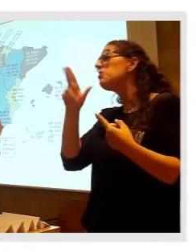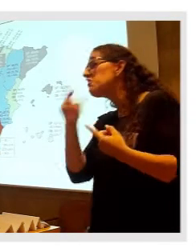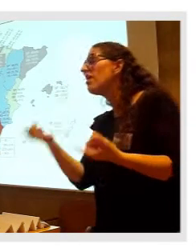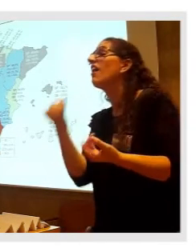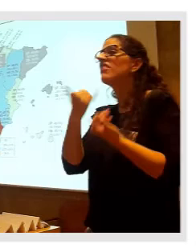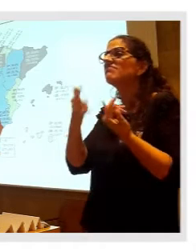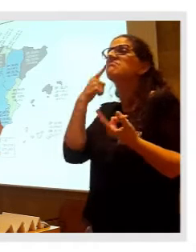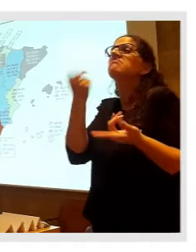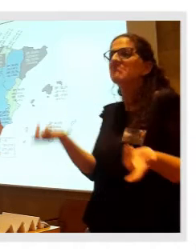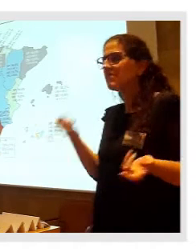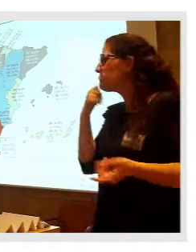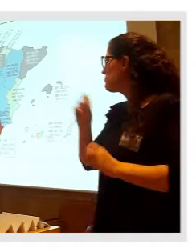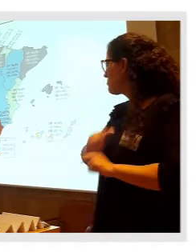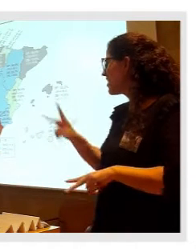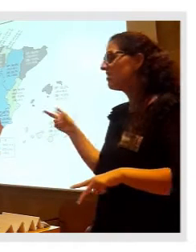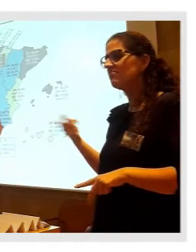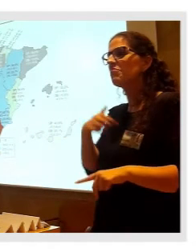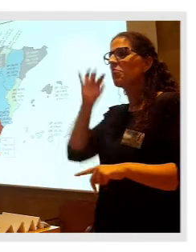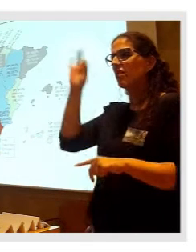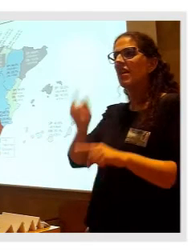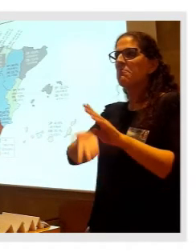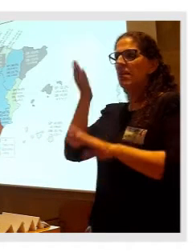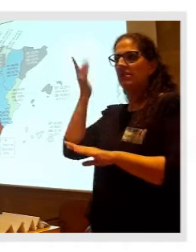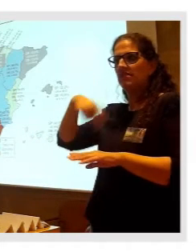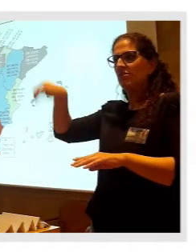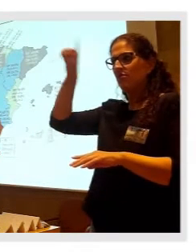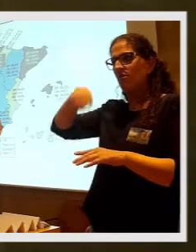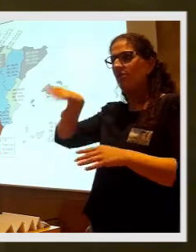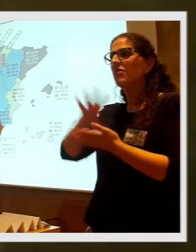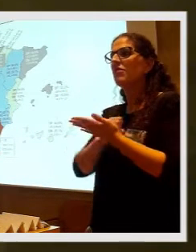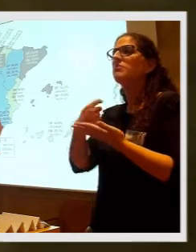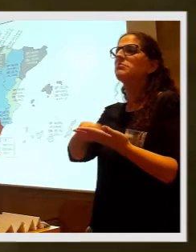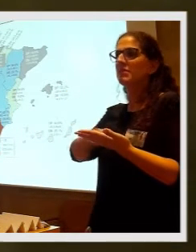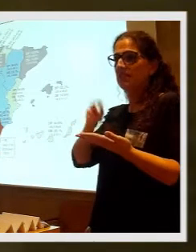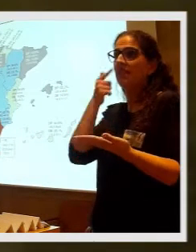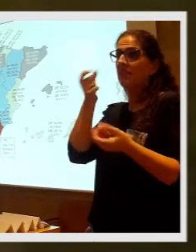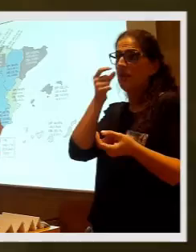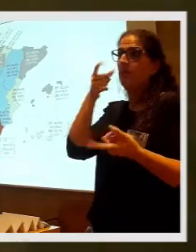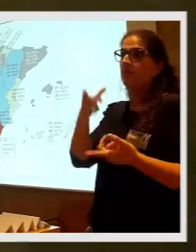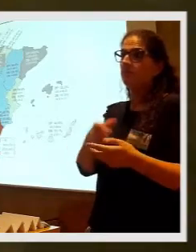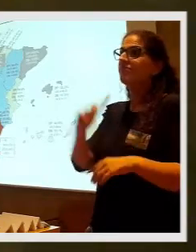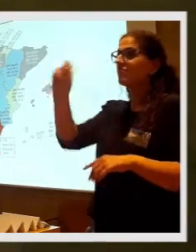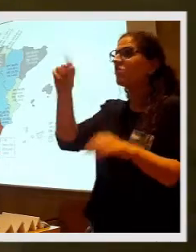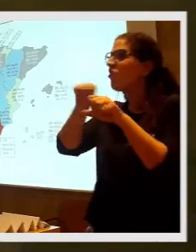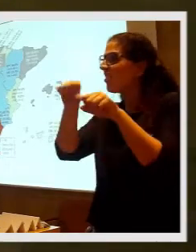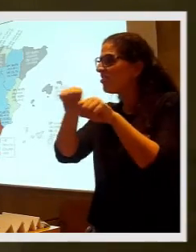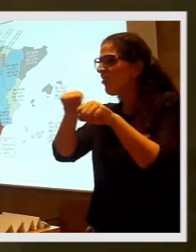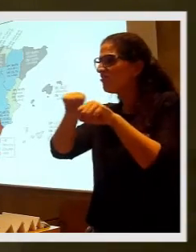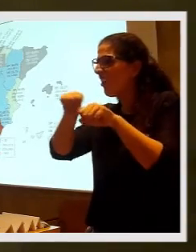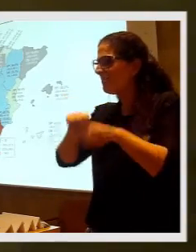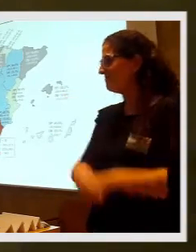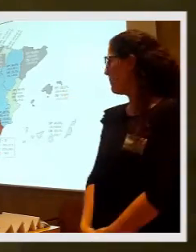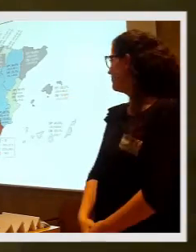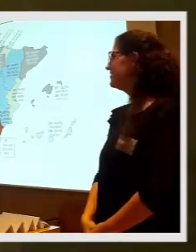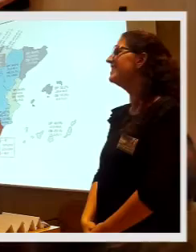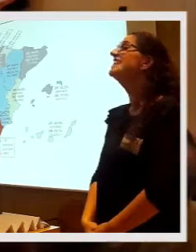evidentemente algo pasa porque tenemos más porcentaje de obesos que en el resto de España si quitamos a los gallegos y a los